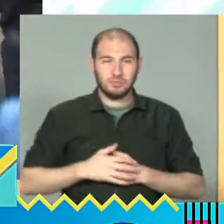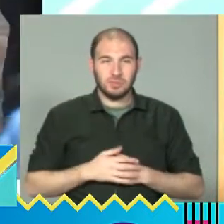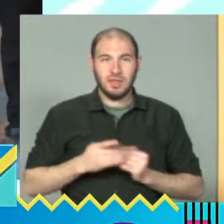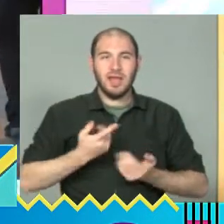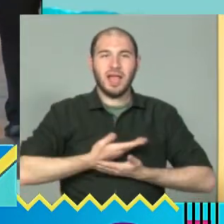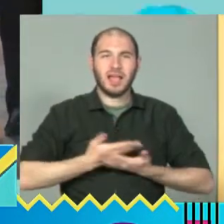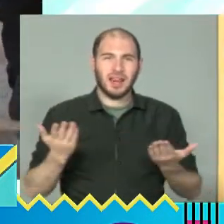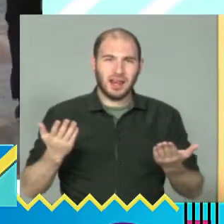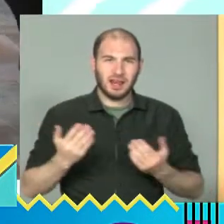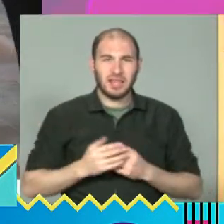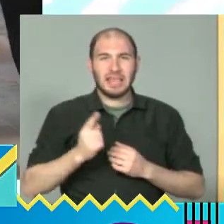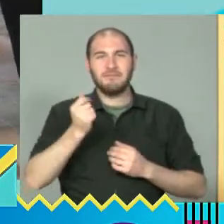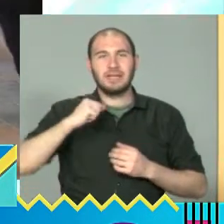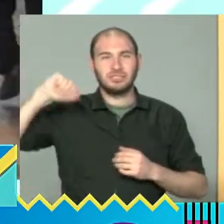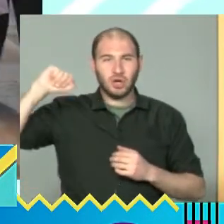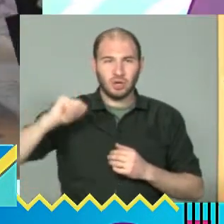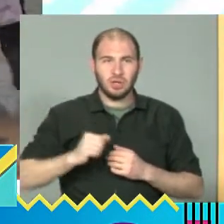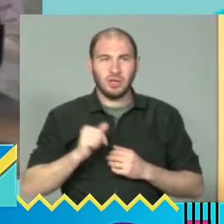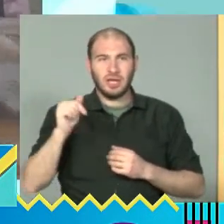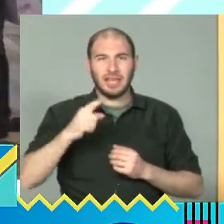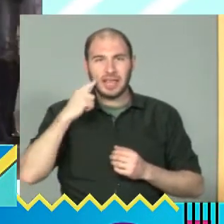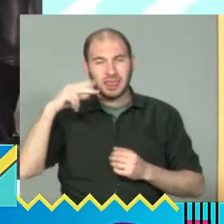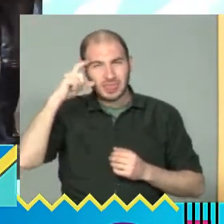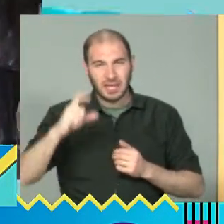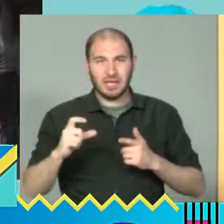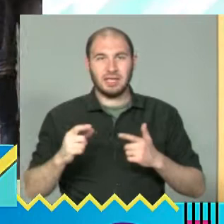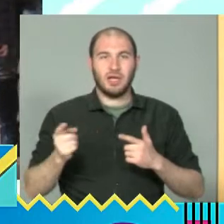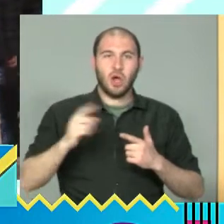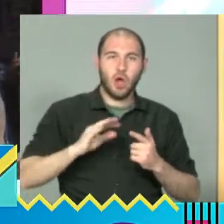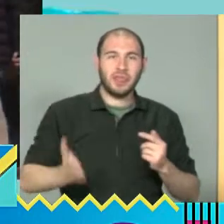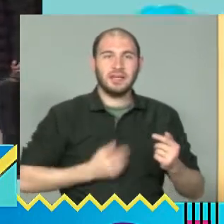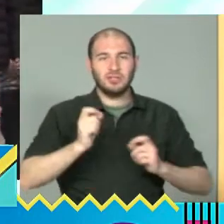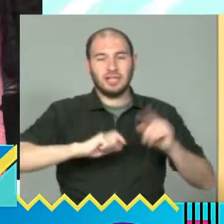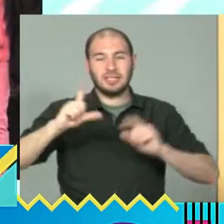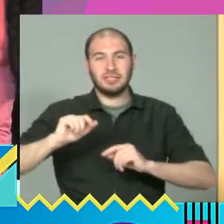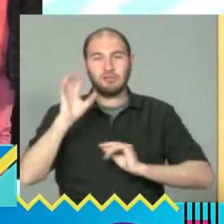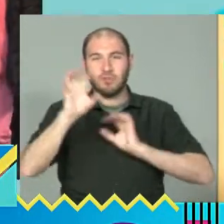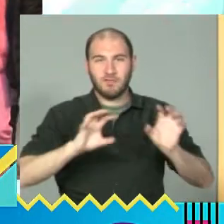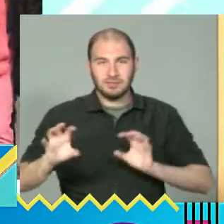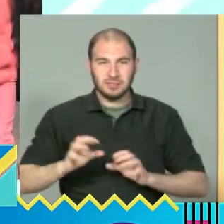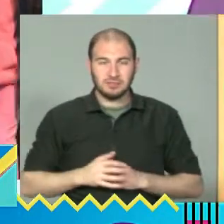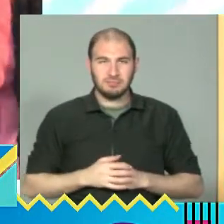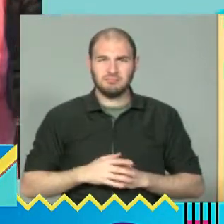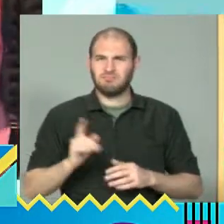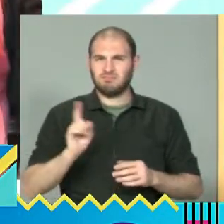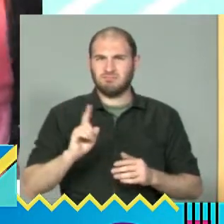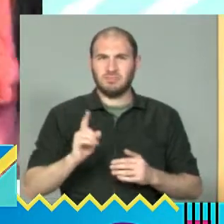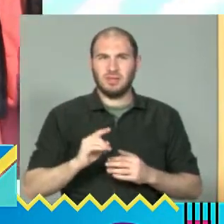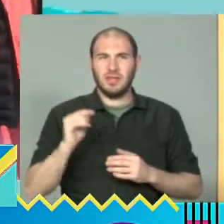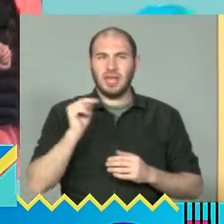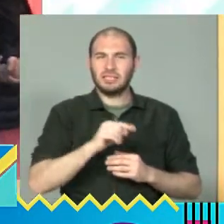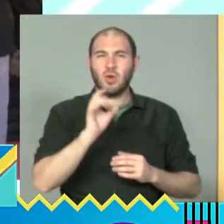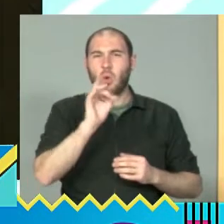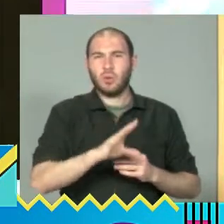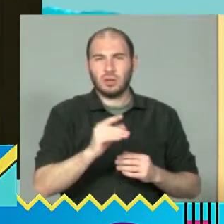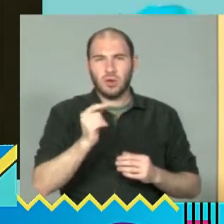Generalmente se piensa que la inflación es lo que publica el INDEC o las direcciones estadísticas de las provincias, y en realidad eso es